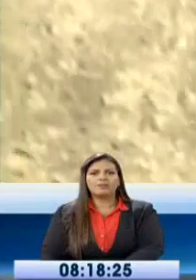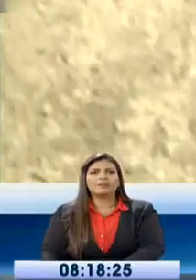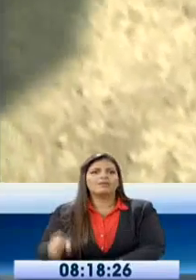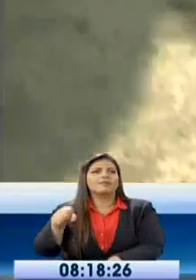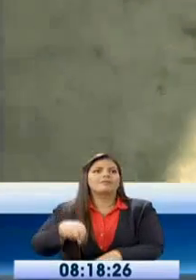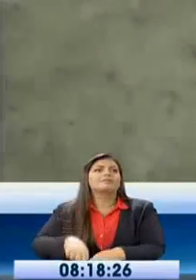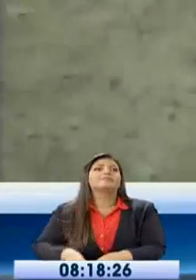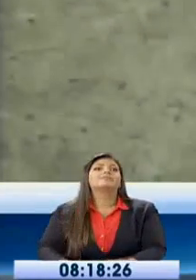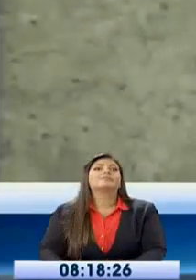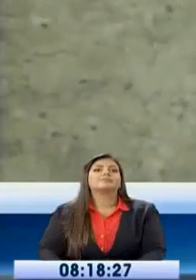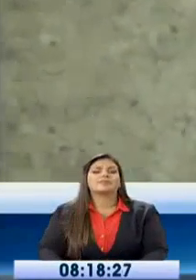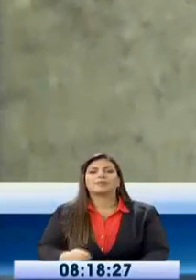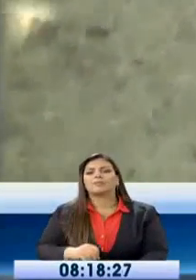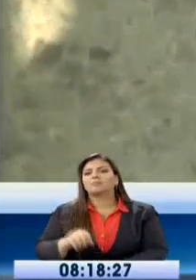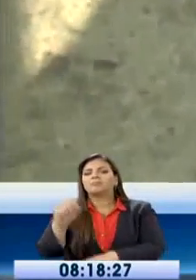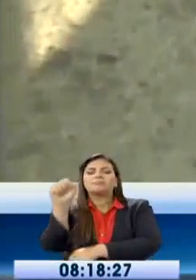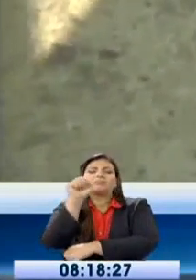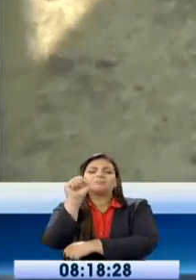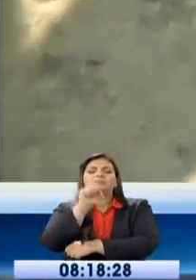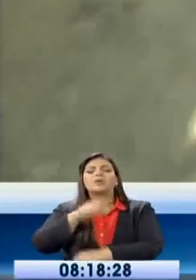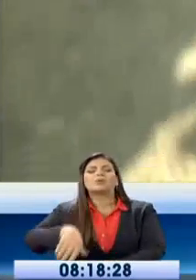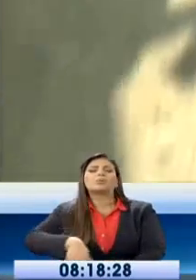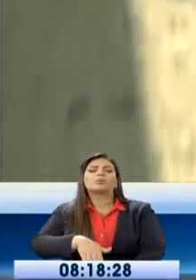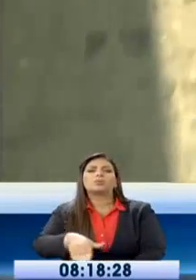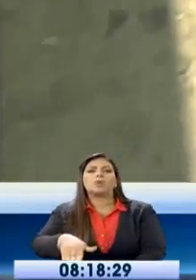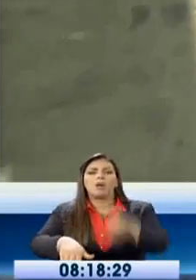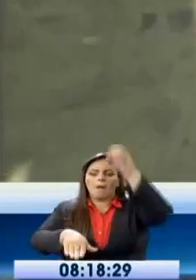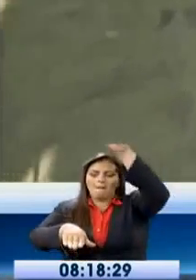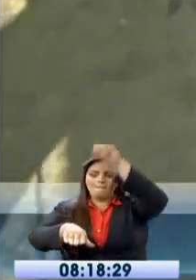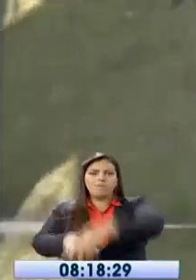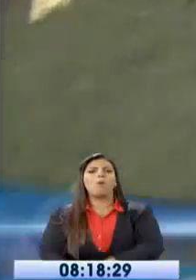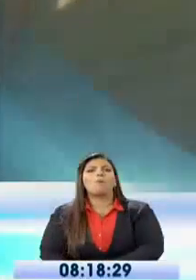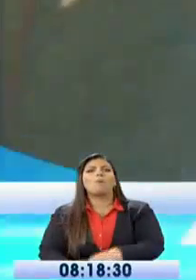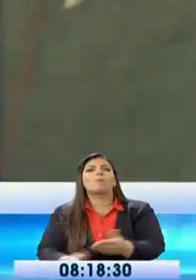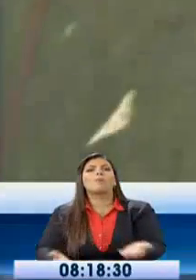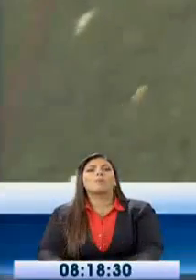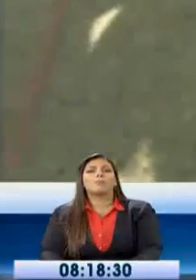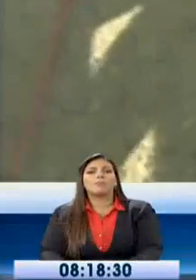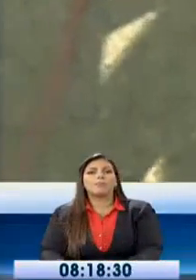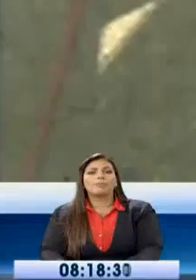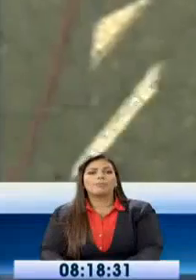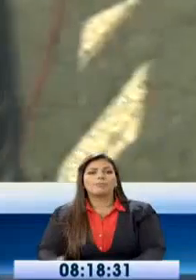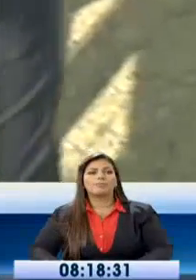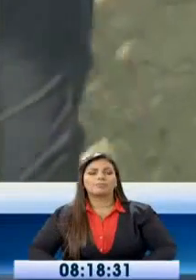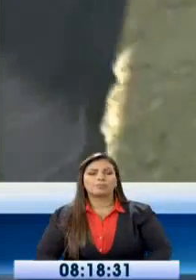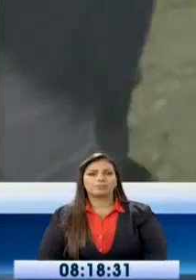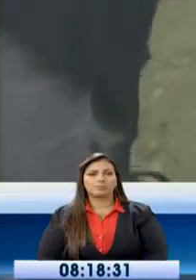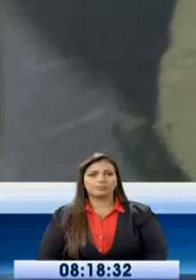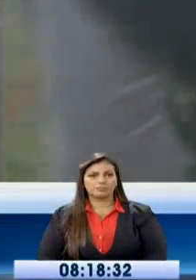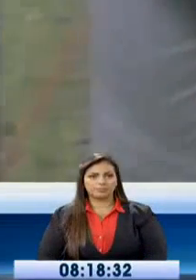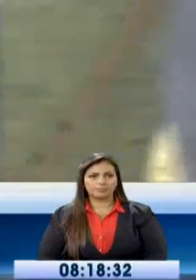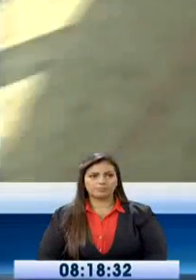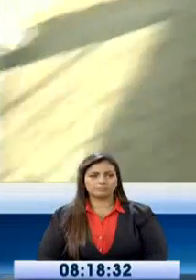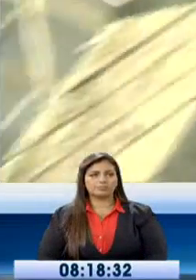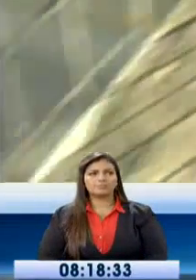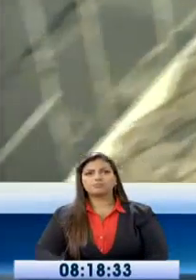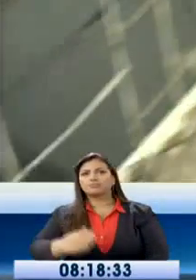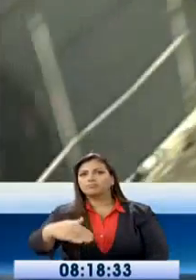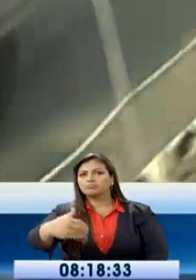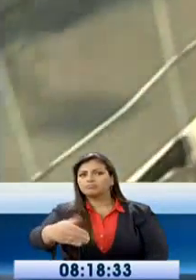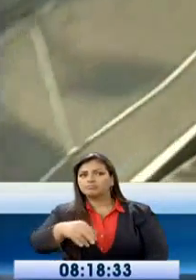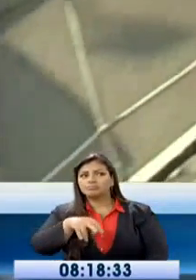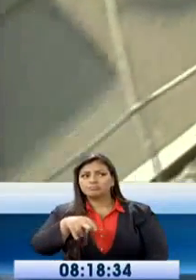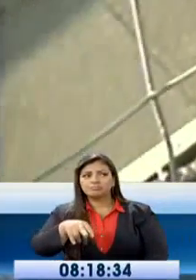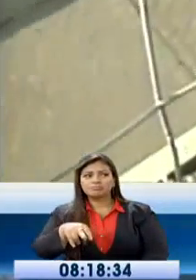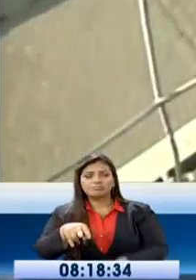de un carro en circulación. Y así, más adelante vemos nosotros más grietas. Por ejemplo, acá del lado